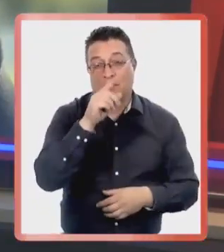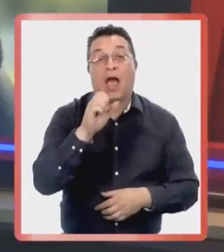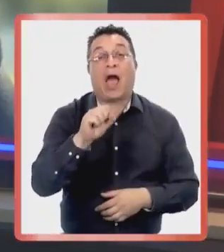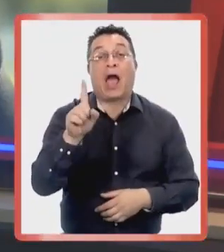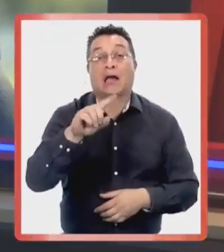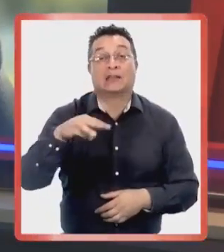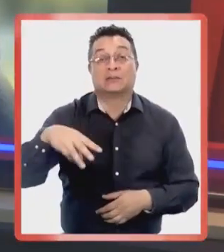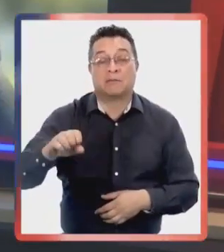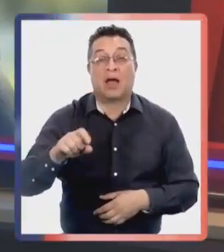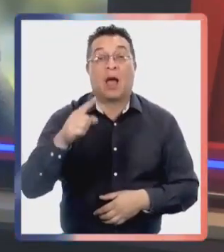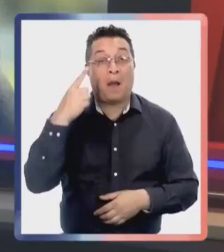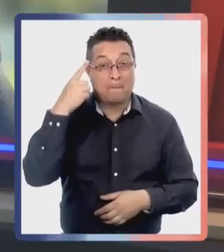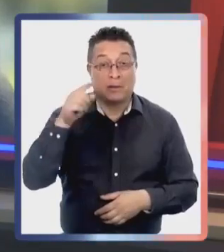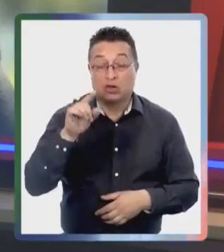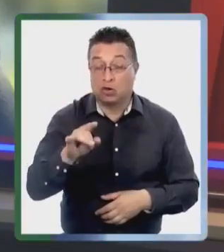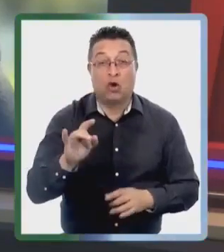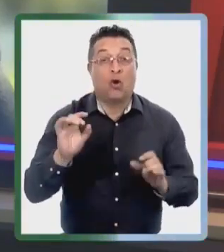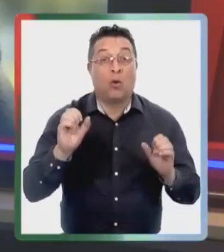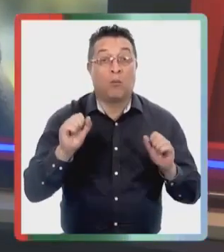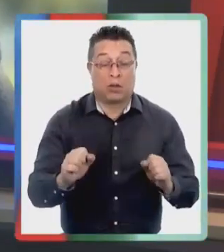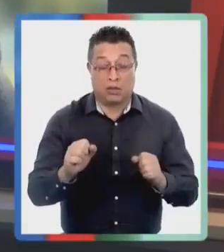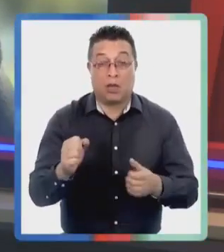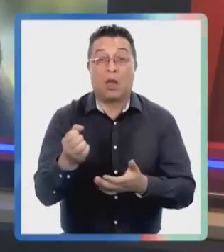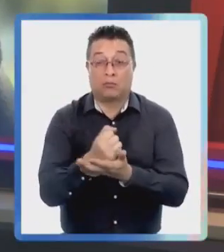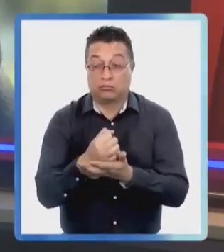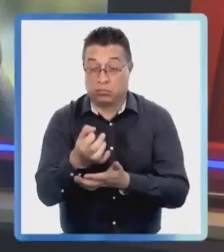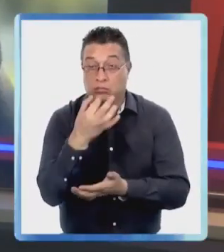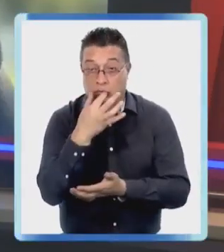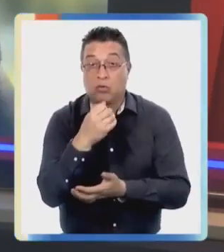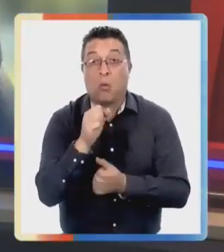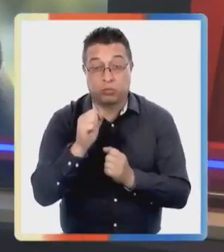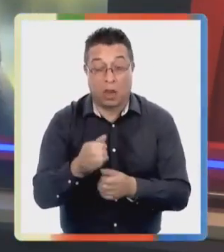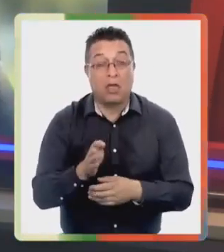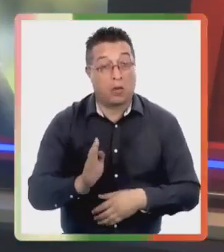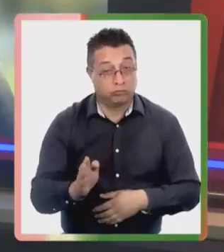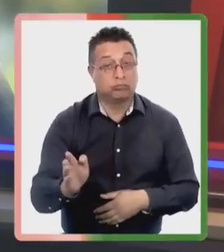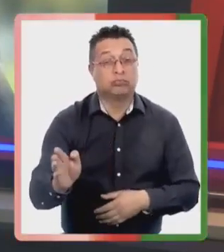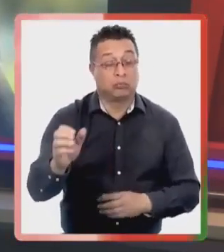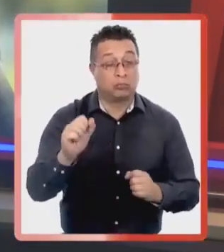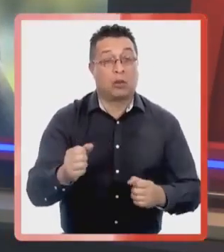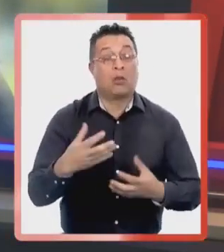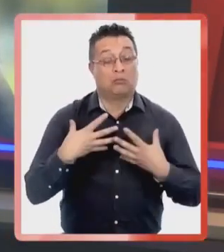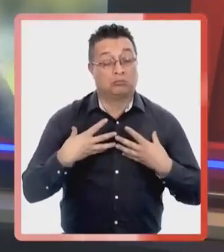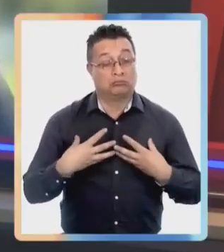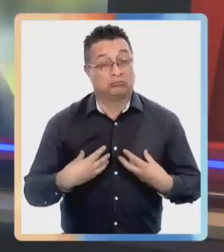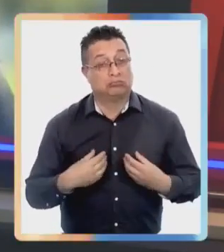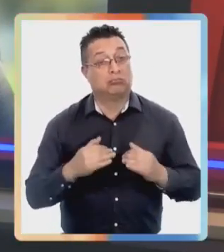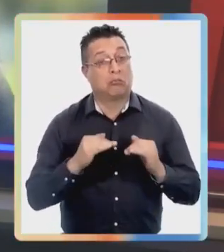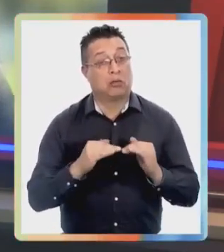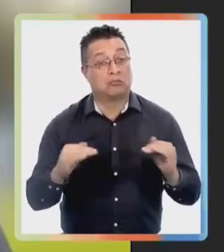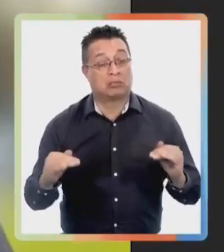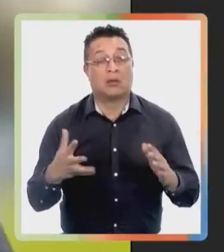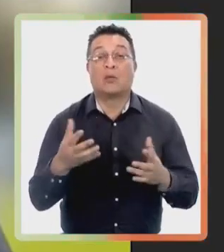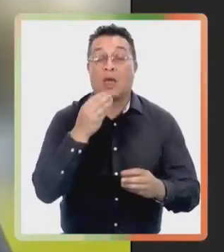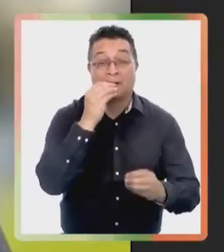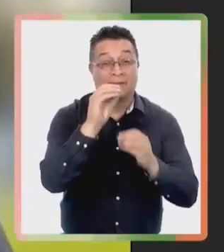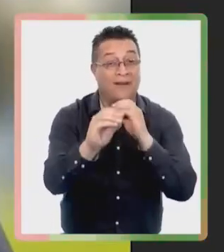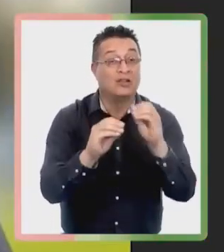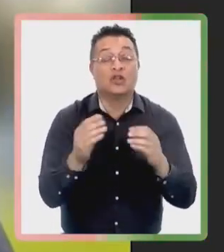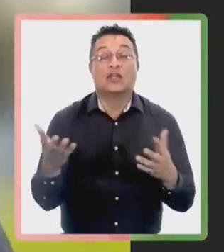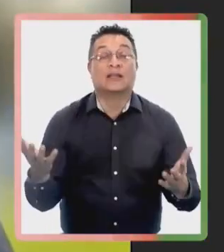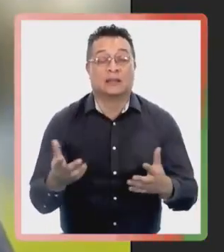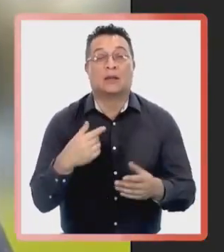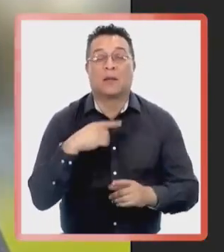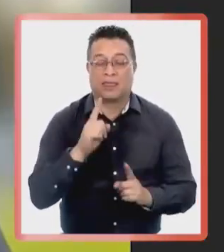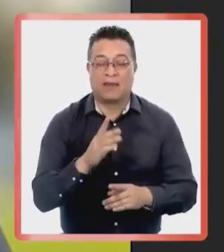terminar con asma, pero usted dice esto no es el fin del camino porque si viene una enfermedad crónica, uno tiene tratamiento. ¿Cuál sería su llamado a la gente? Mi llamado a la gente es